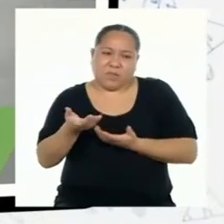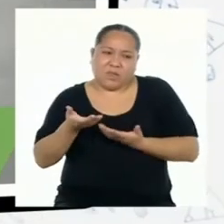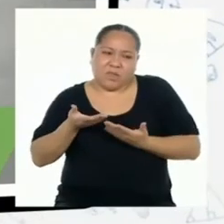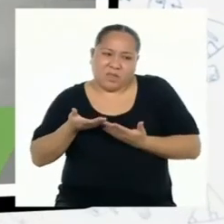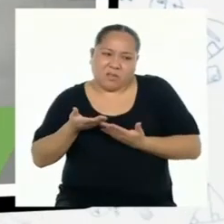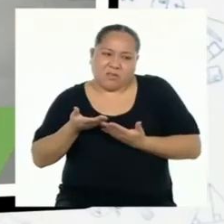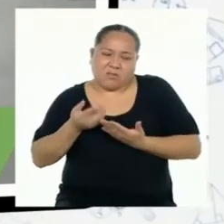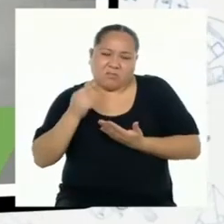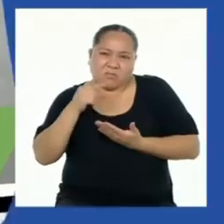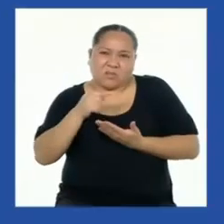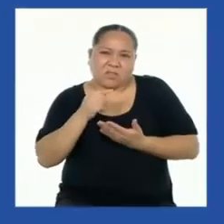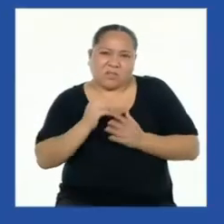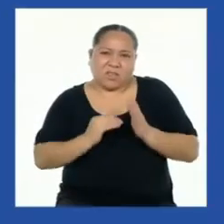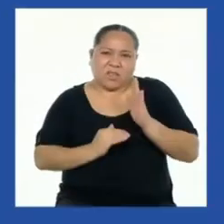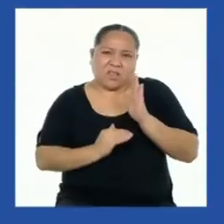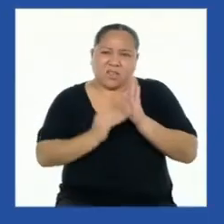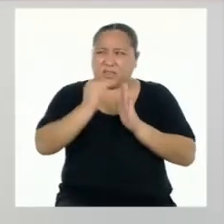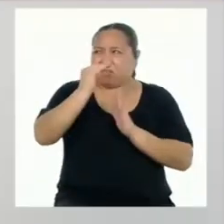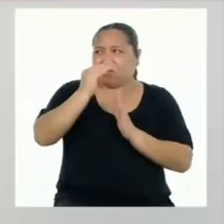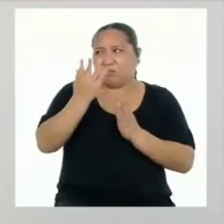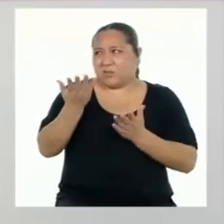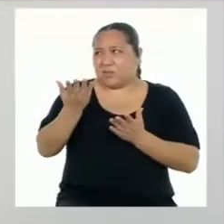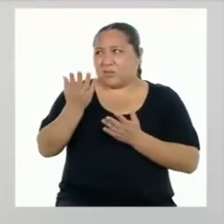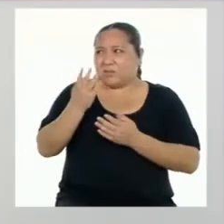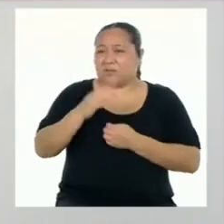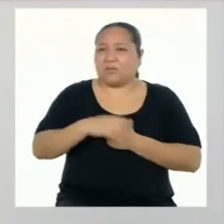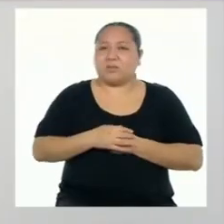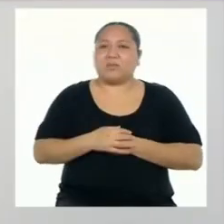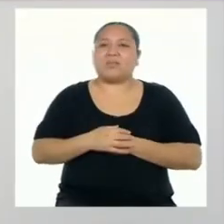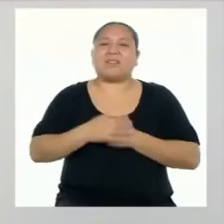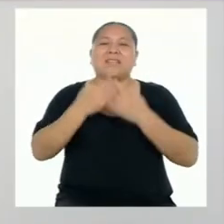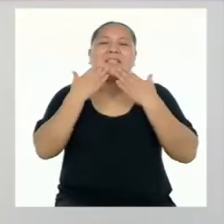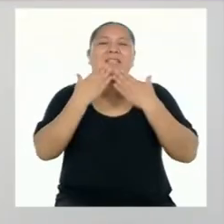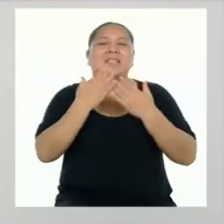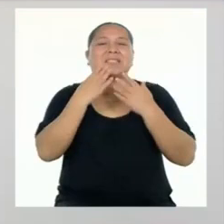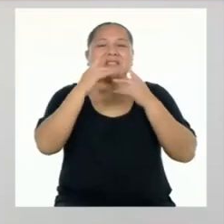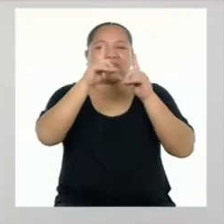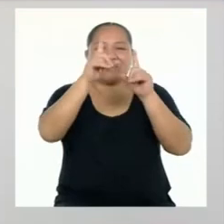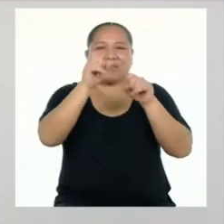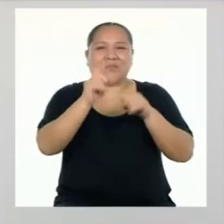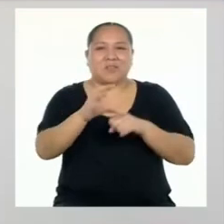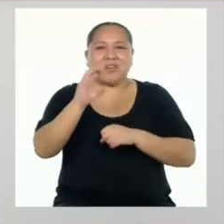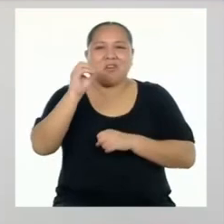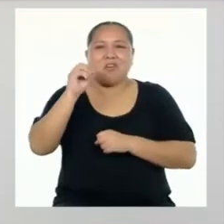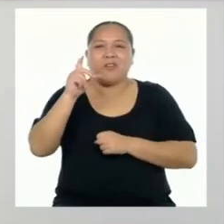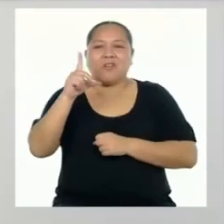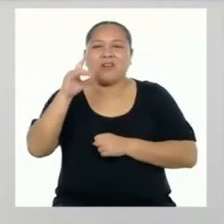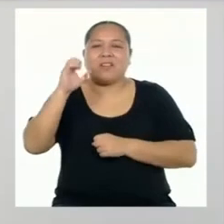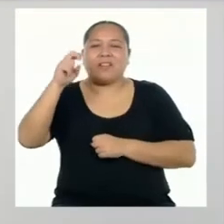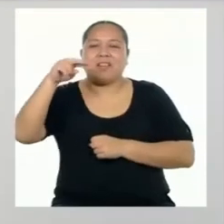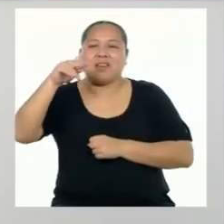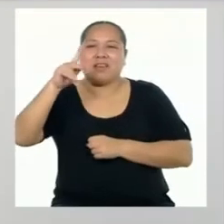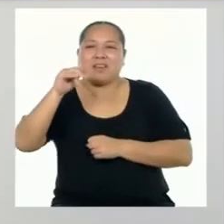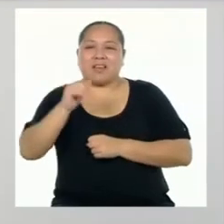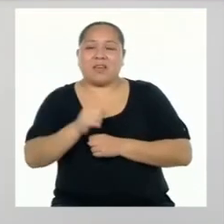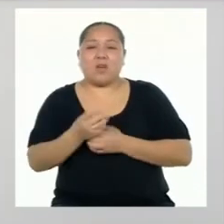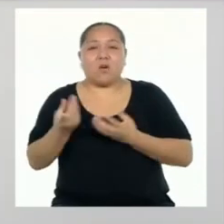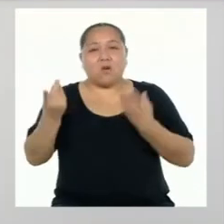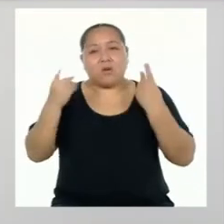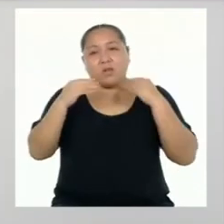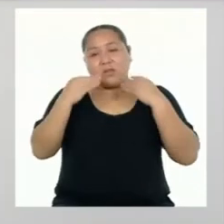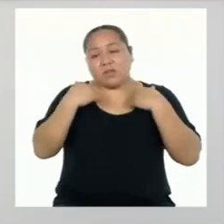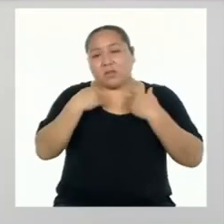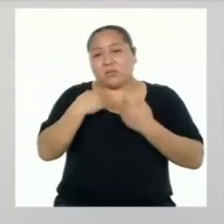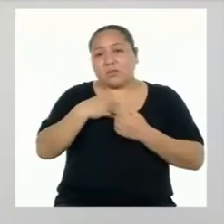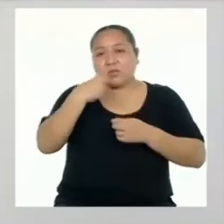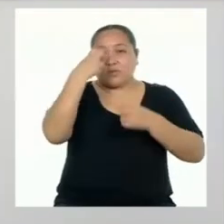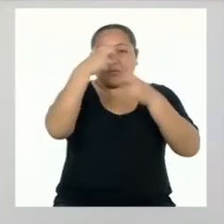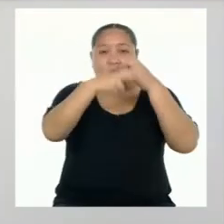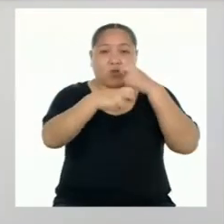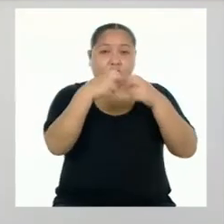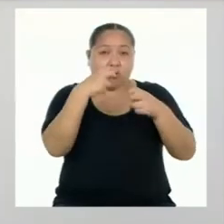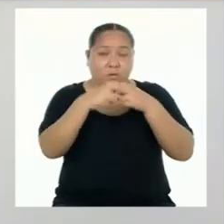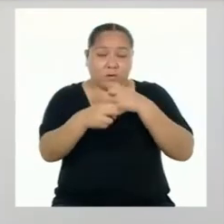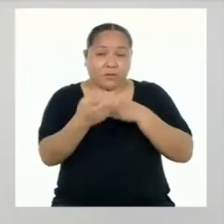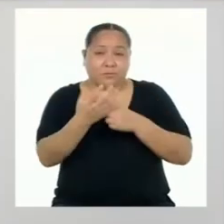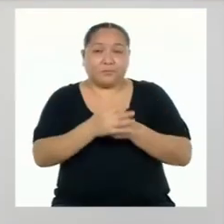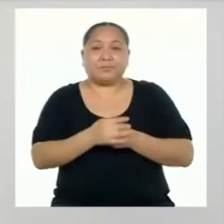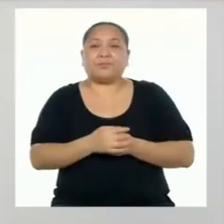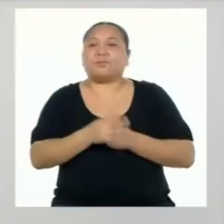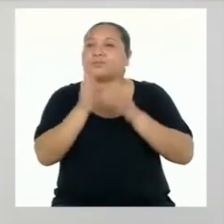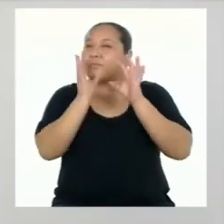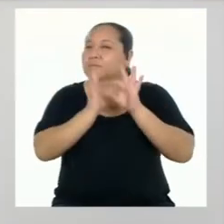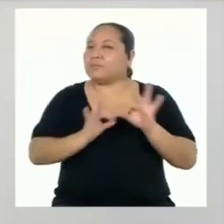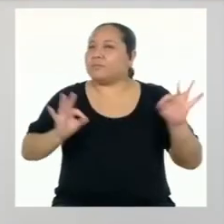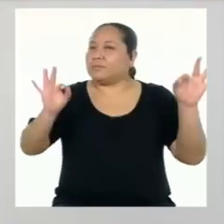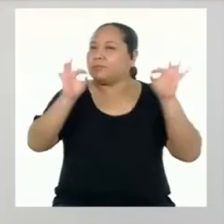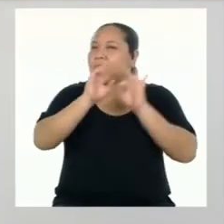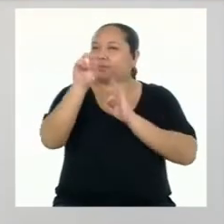llevaron a este crecimiento? Muchas gracias por tu pregunta, Olenka. Cuando tenemos conflictos, lo importante